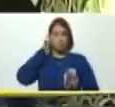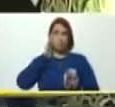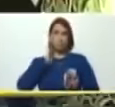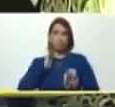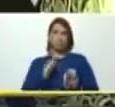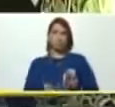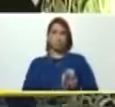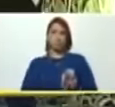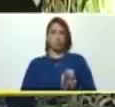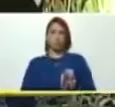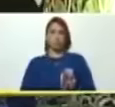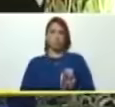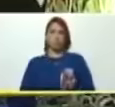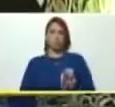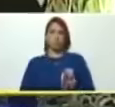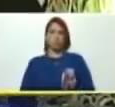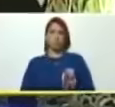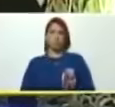Bueno, presidente, yo...